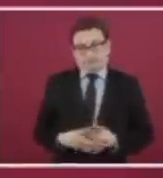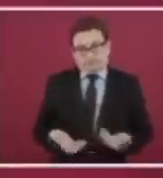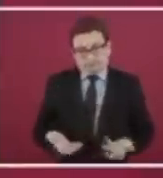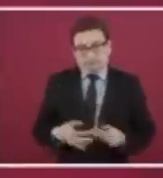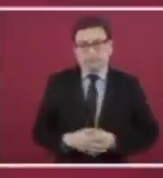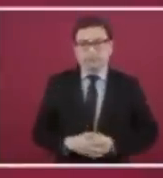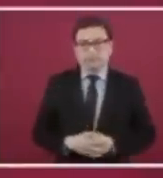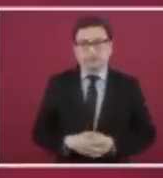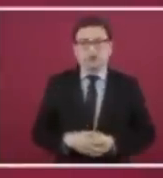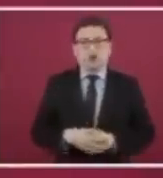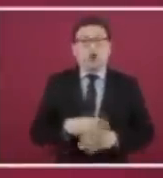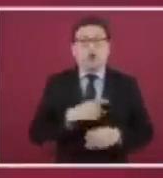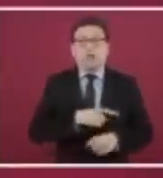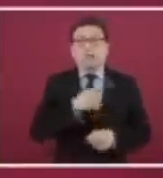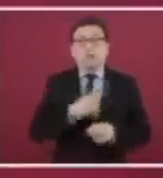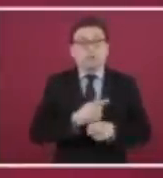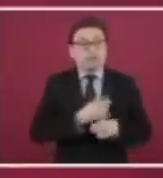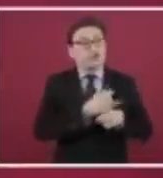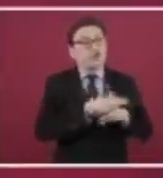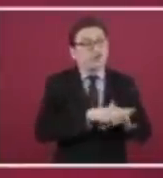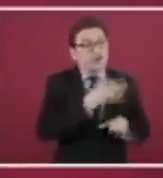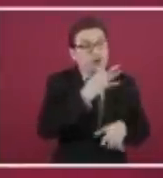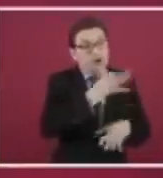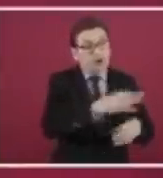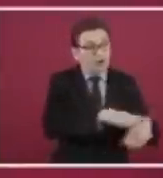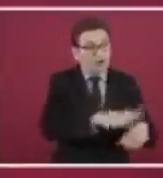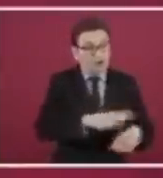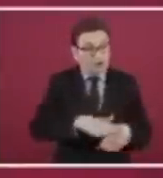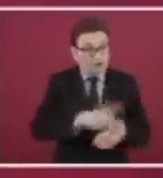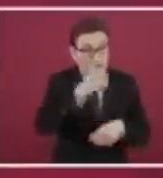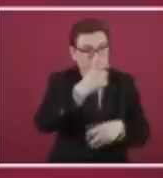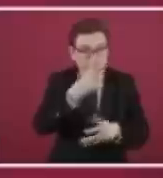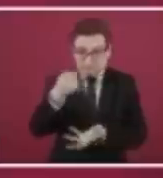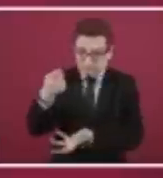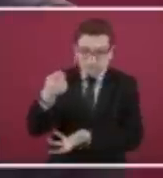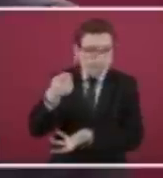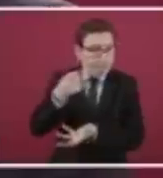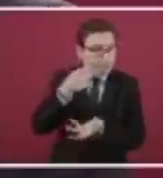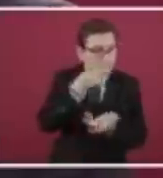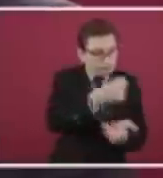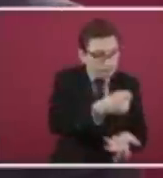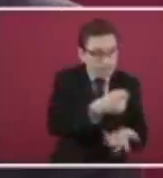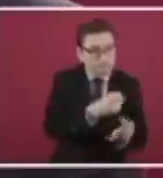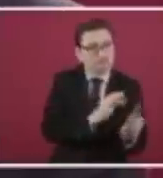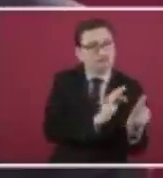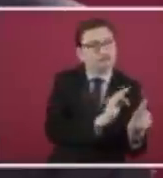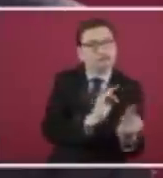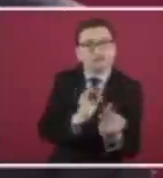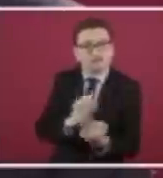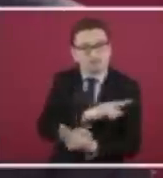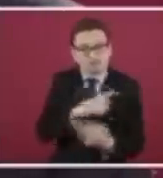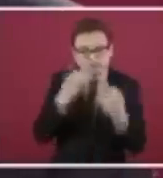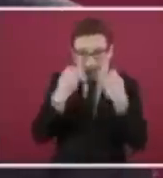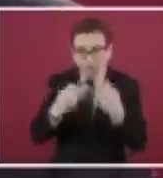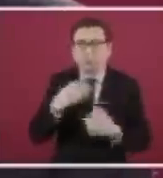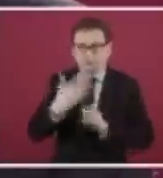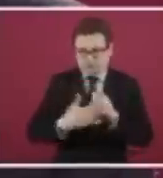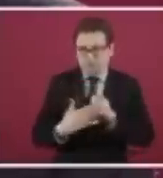pues se informa y se entrega de manera directa. Eso lo vamos a resolver